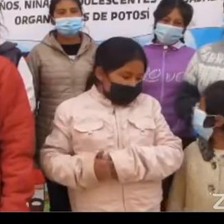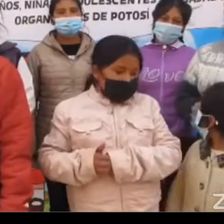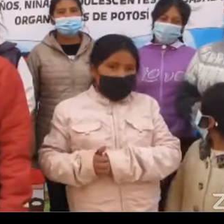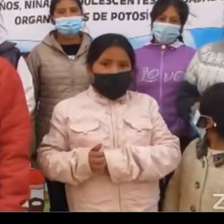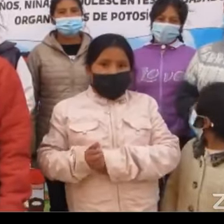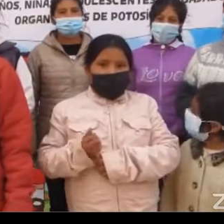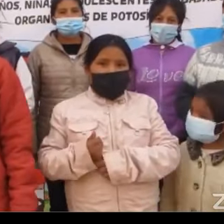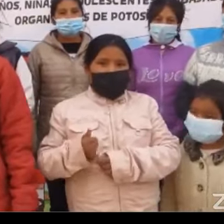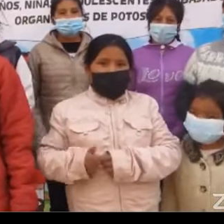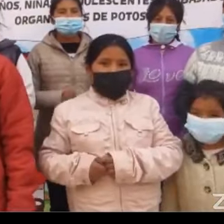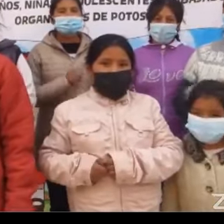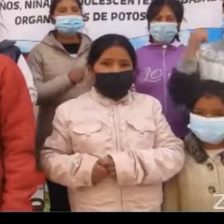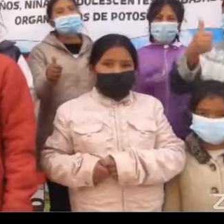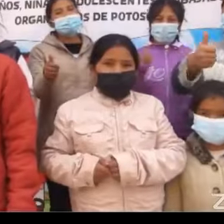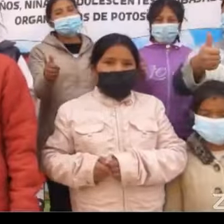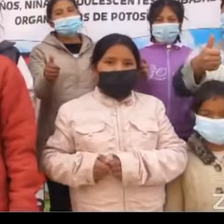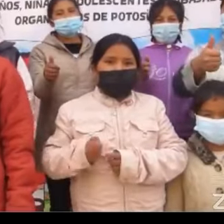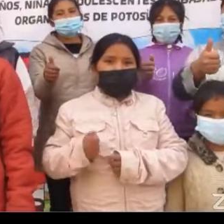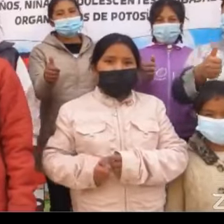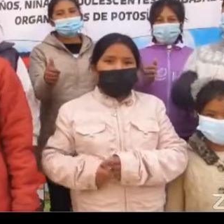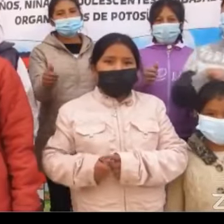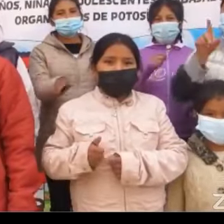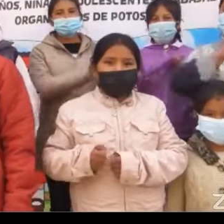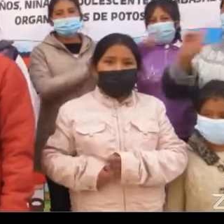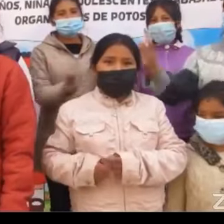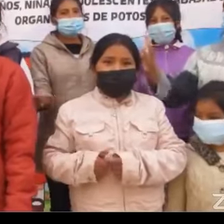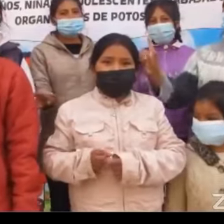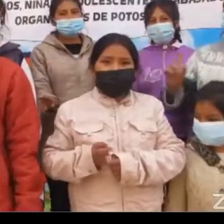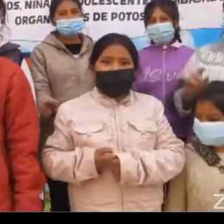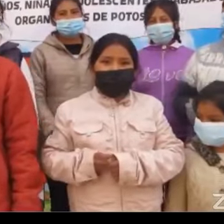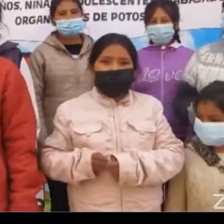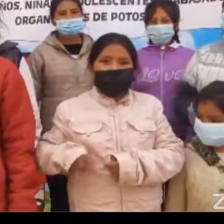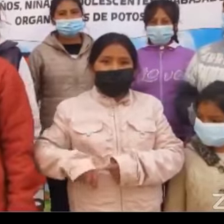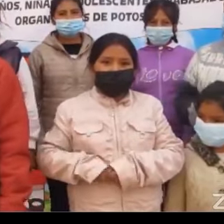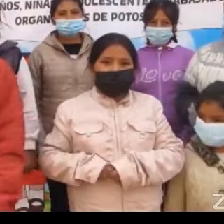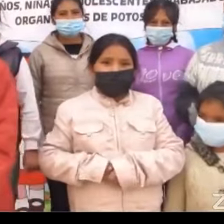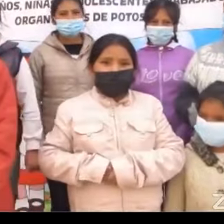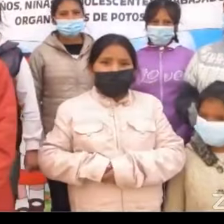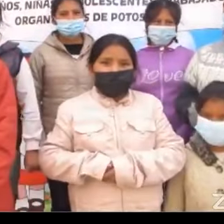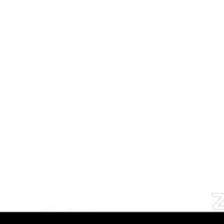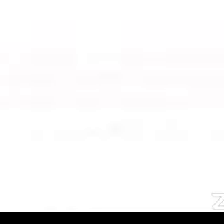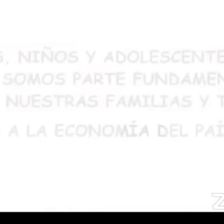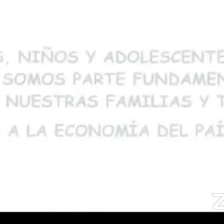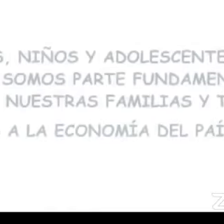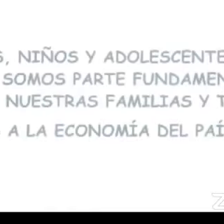si bolivia si está más bonita sus protecciones